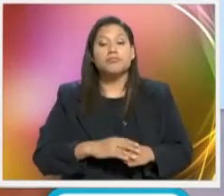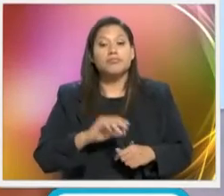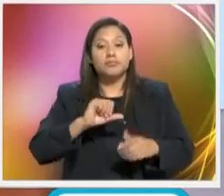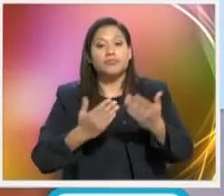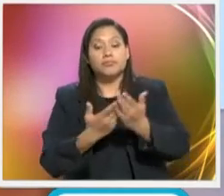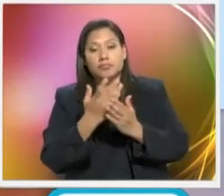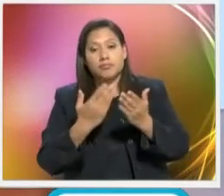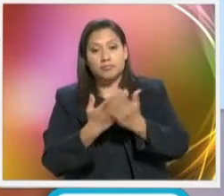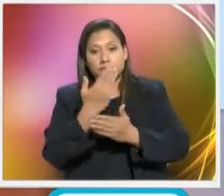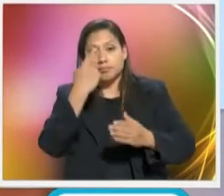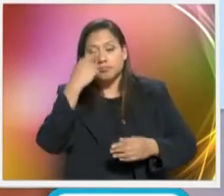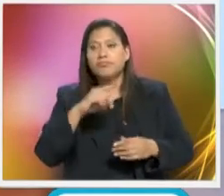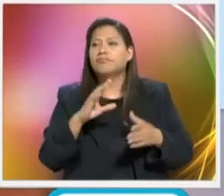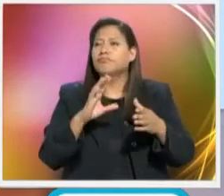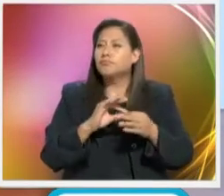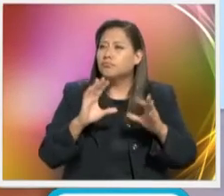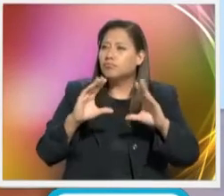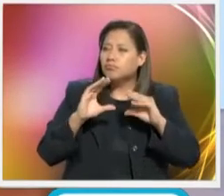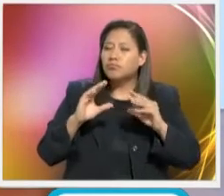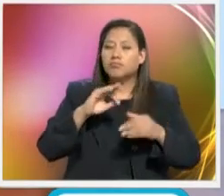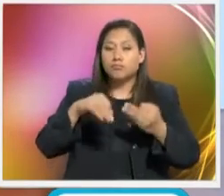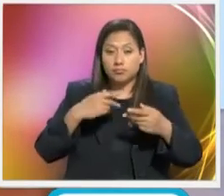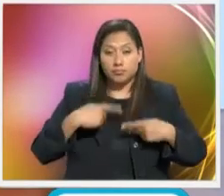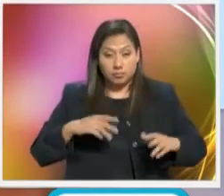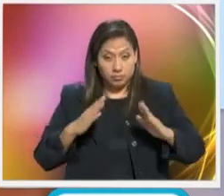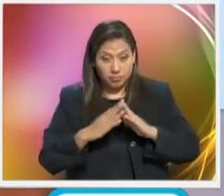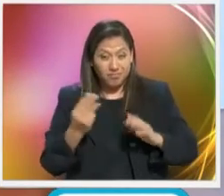esta mañana para indicarles a todas las personas en